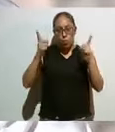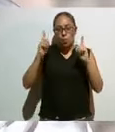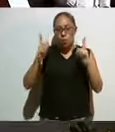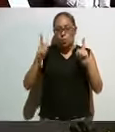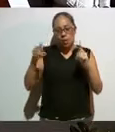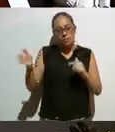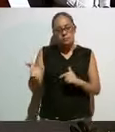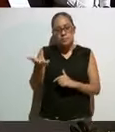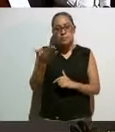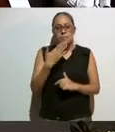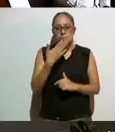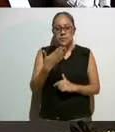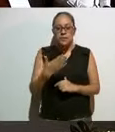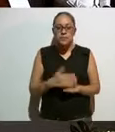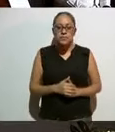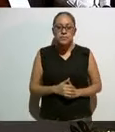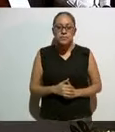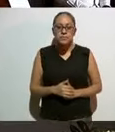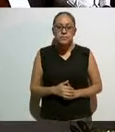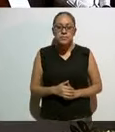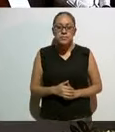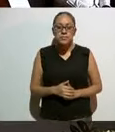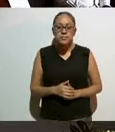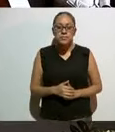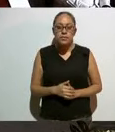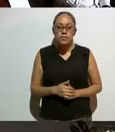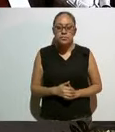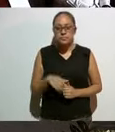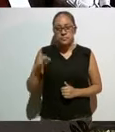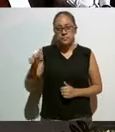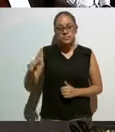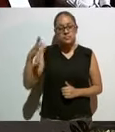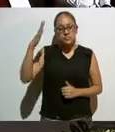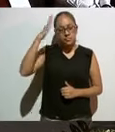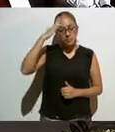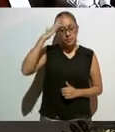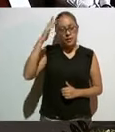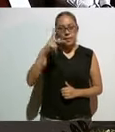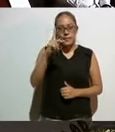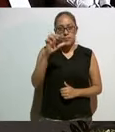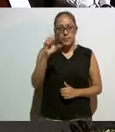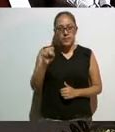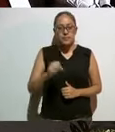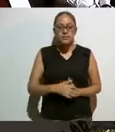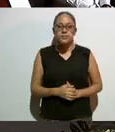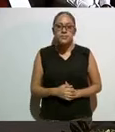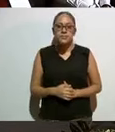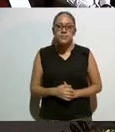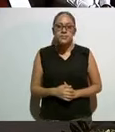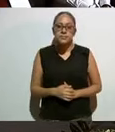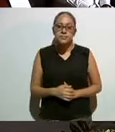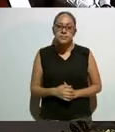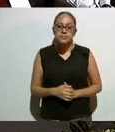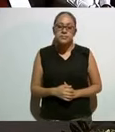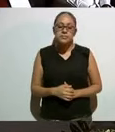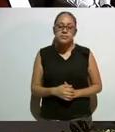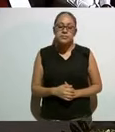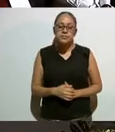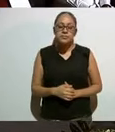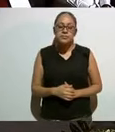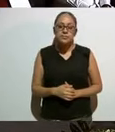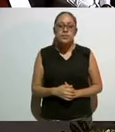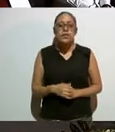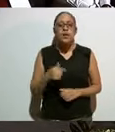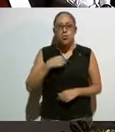bien como dirigente del PES. Y vamos a